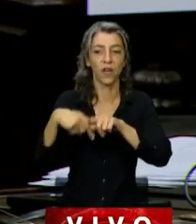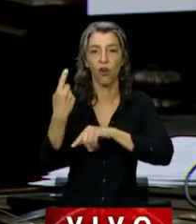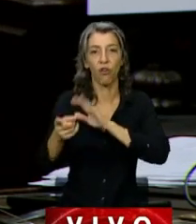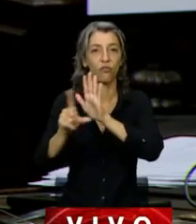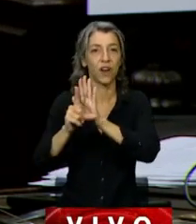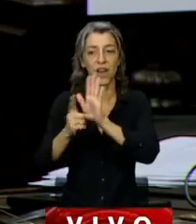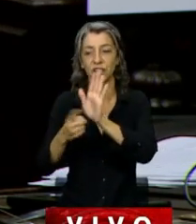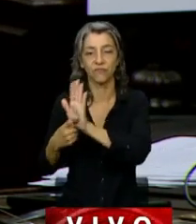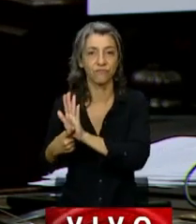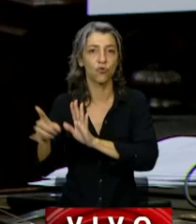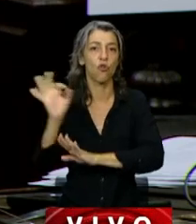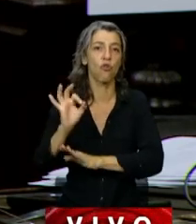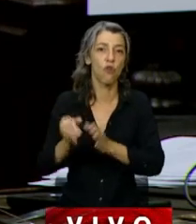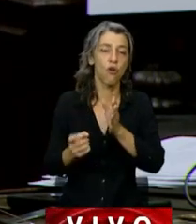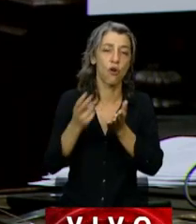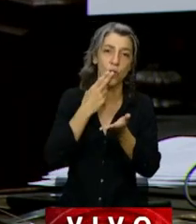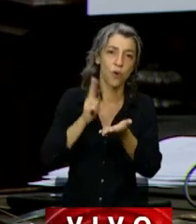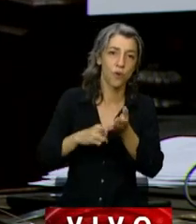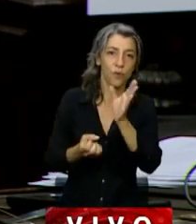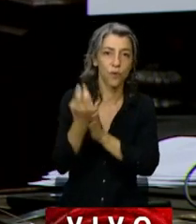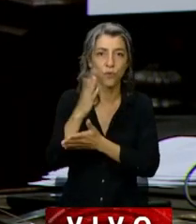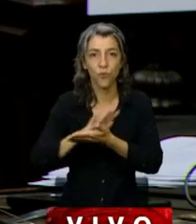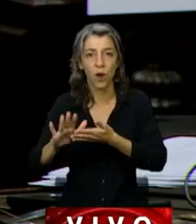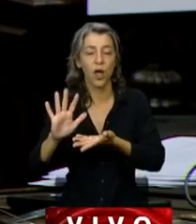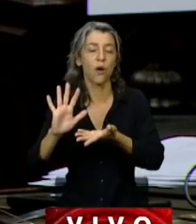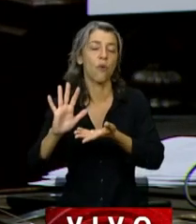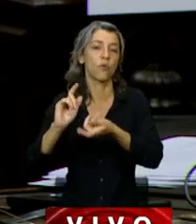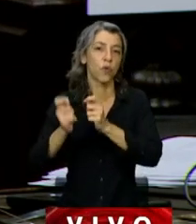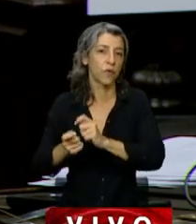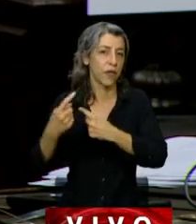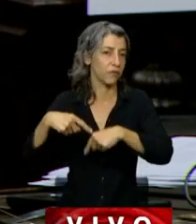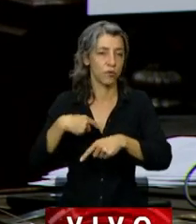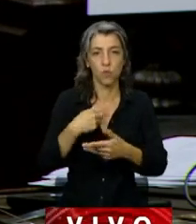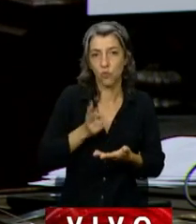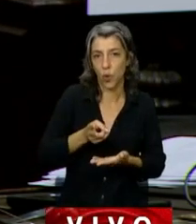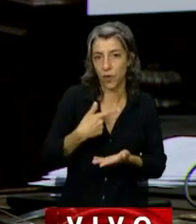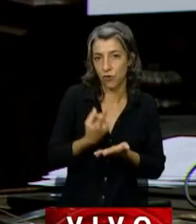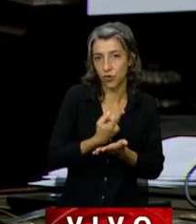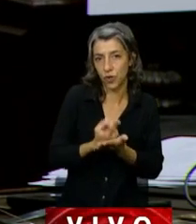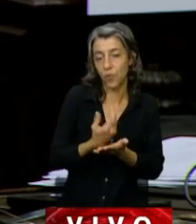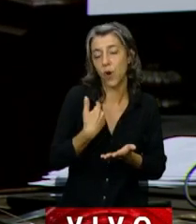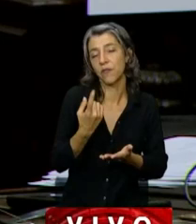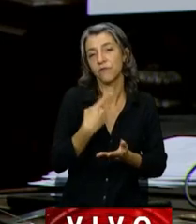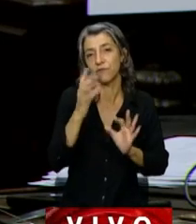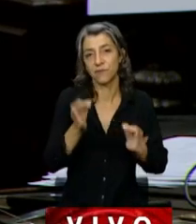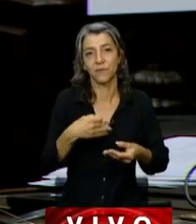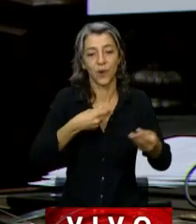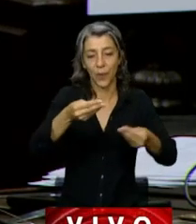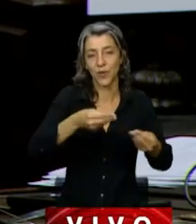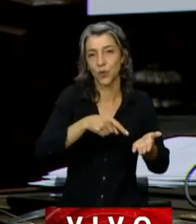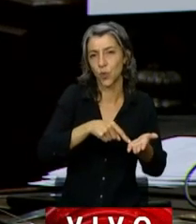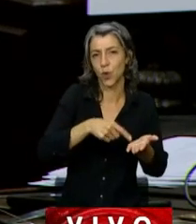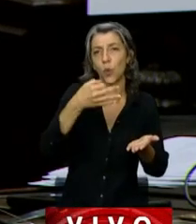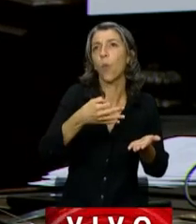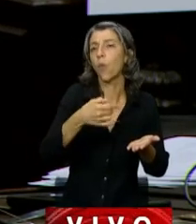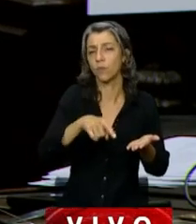crear nuevos impuestos. Creo que no es algo de este presupuesto, es un vicio que traemos de arrastre, casi tan viejo